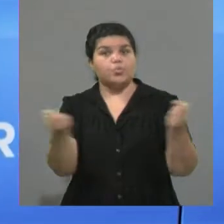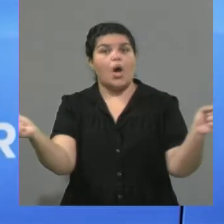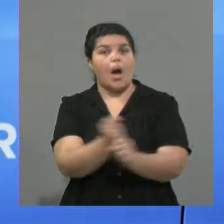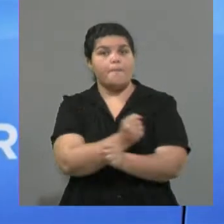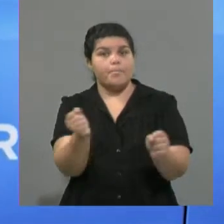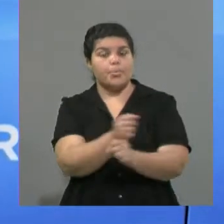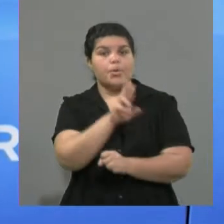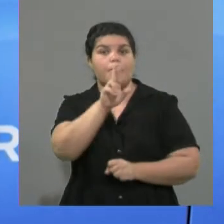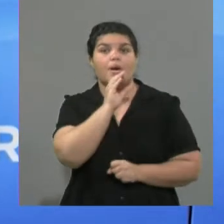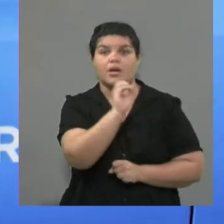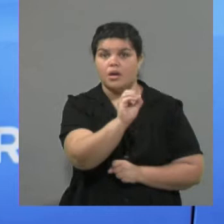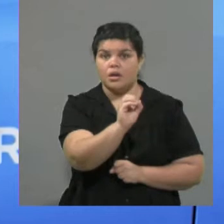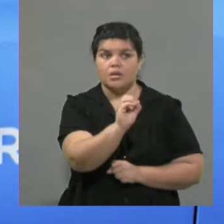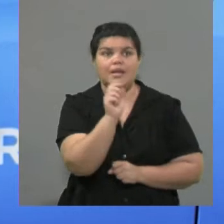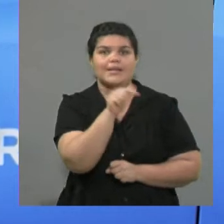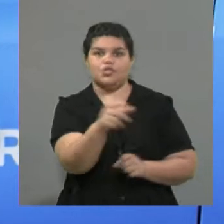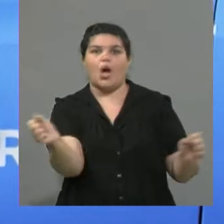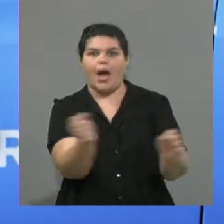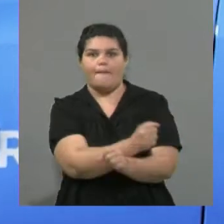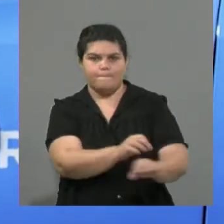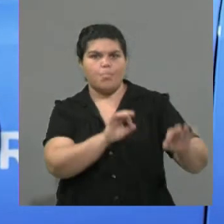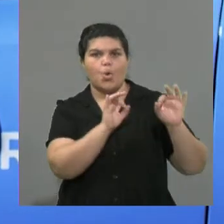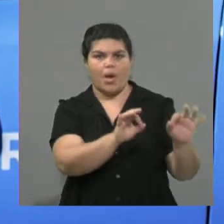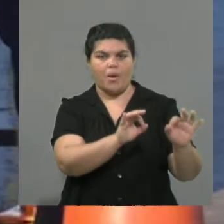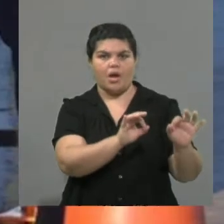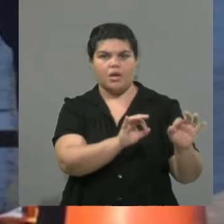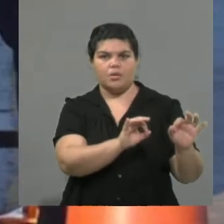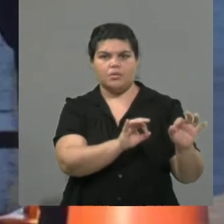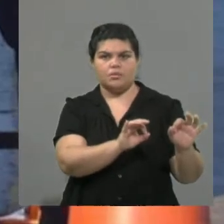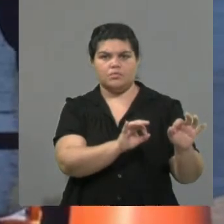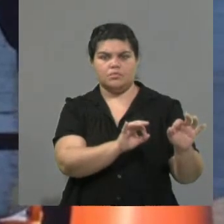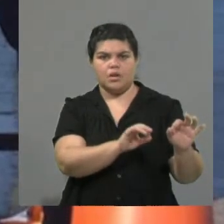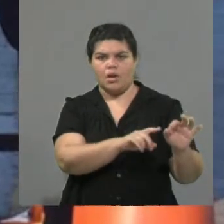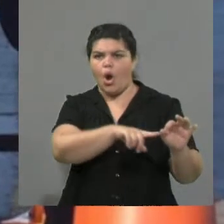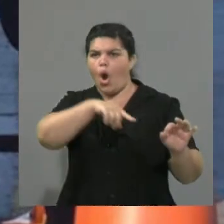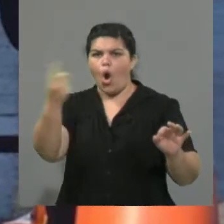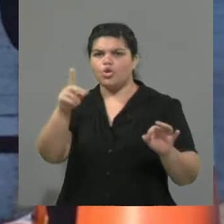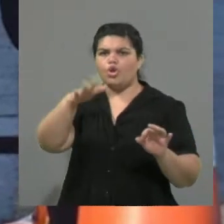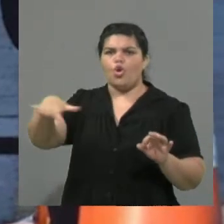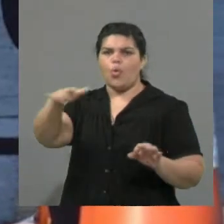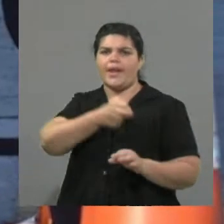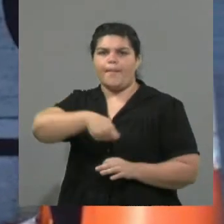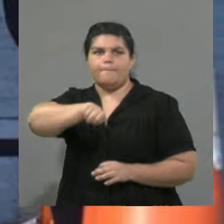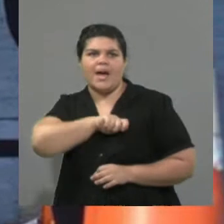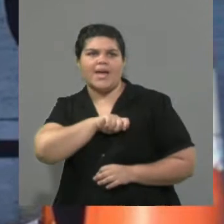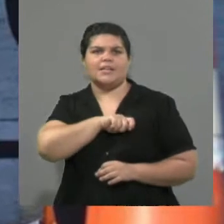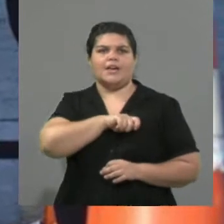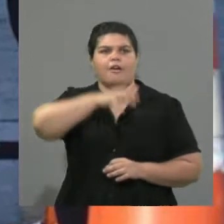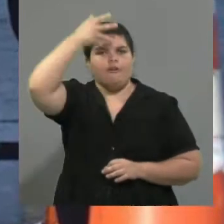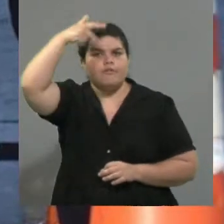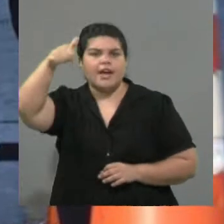Argentina no serían aprobados ni aún en 0 kilómetros en España, Francia,